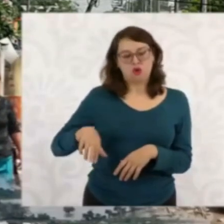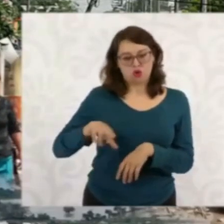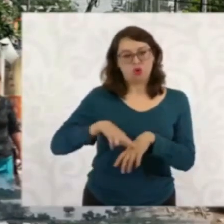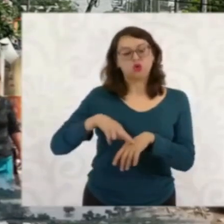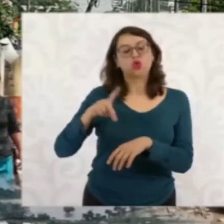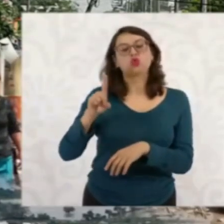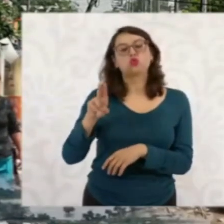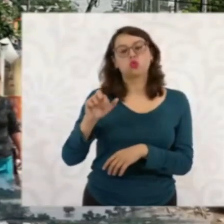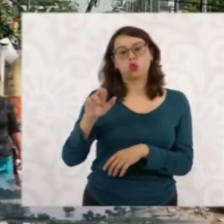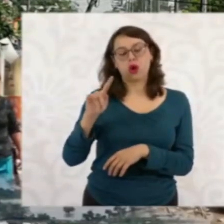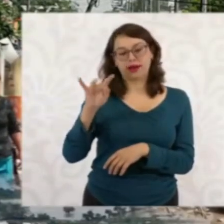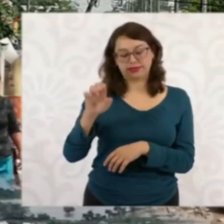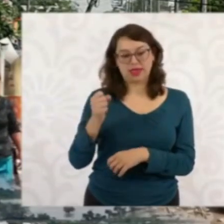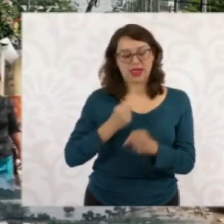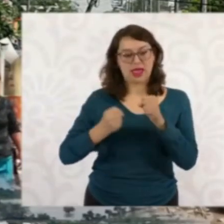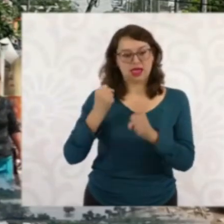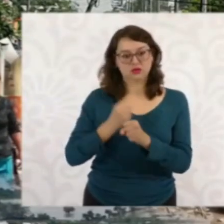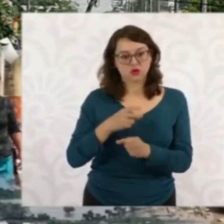En enero de 2011,